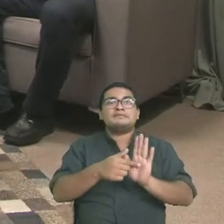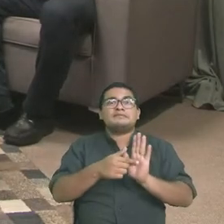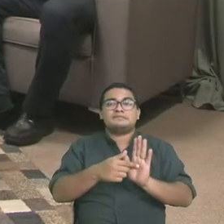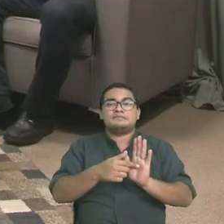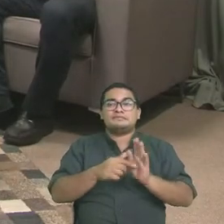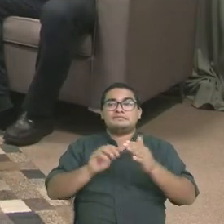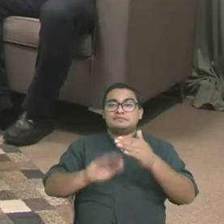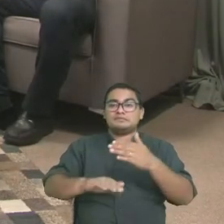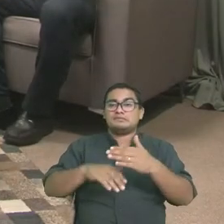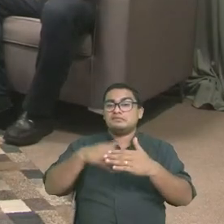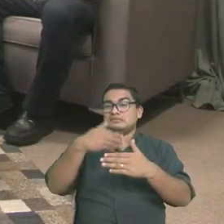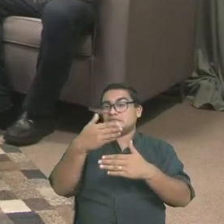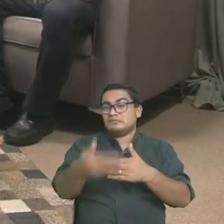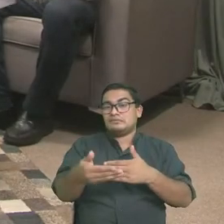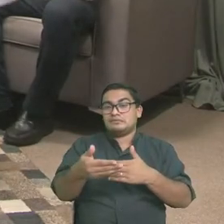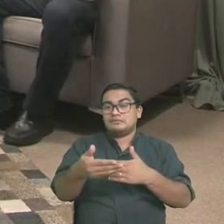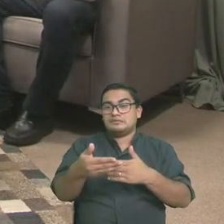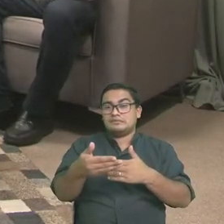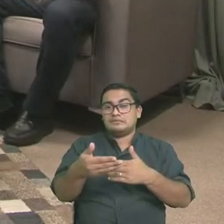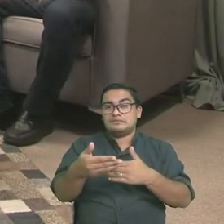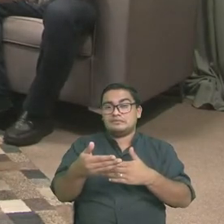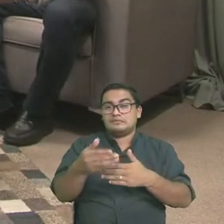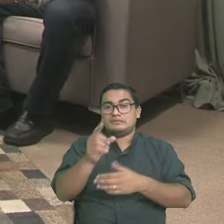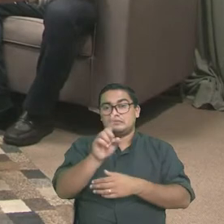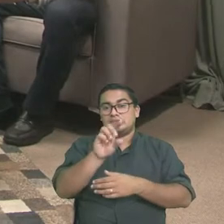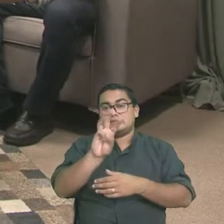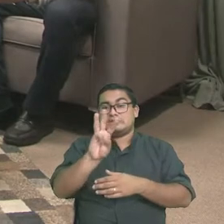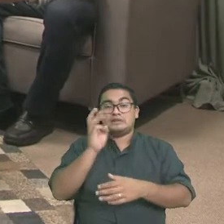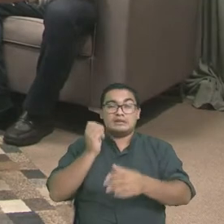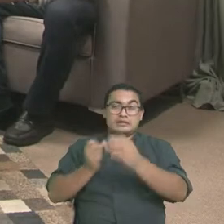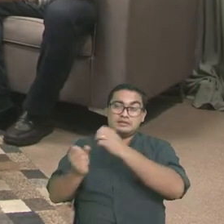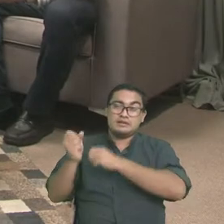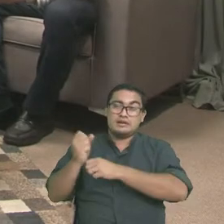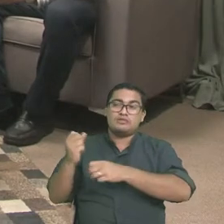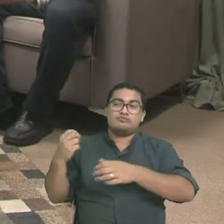Después, en los últimos 13 años,